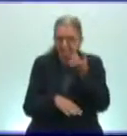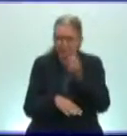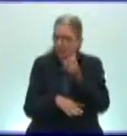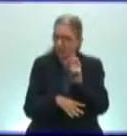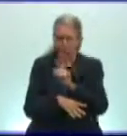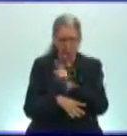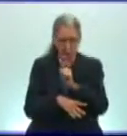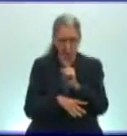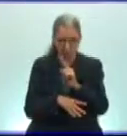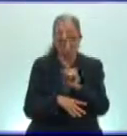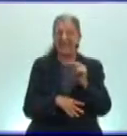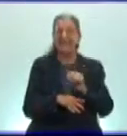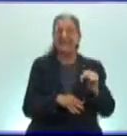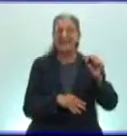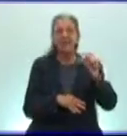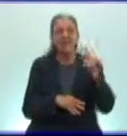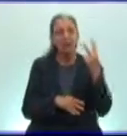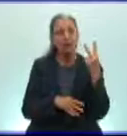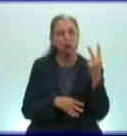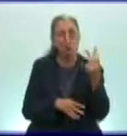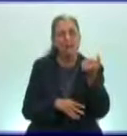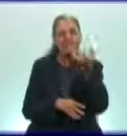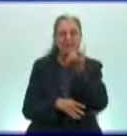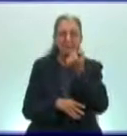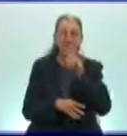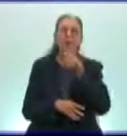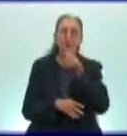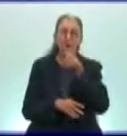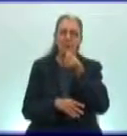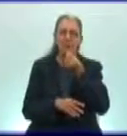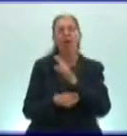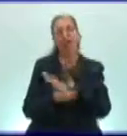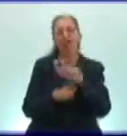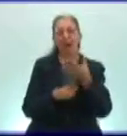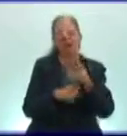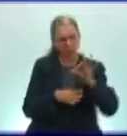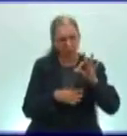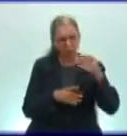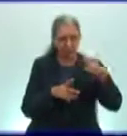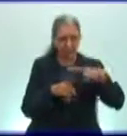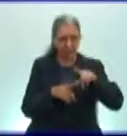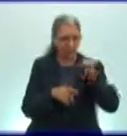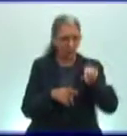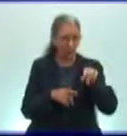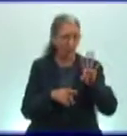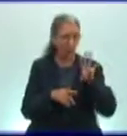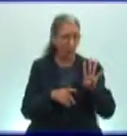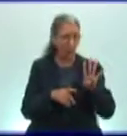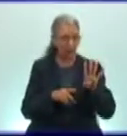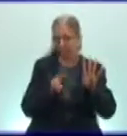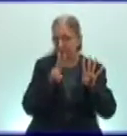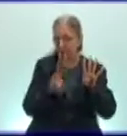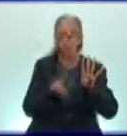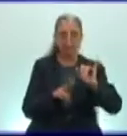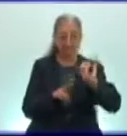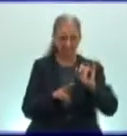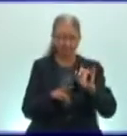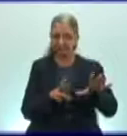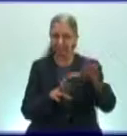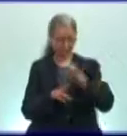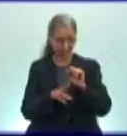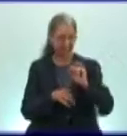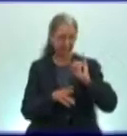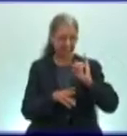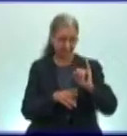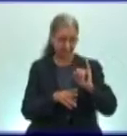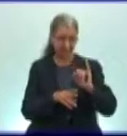nivel de mayor energía en esta distribución electrónica. Les preguntaba entonces, ¿cuál será el número